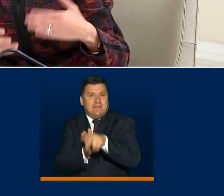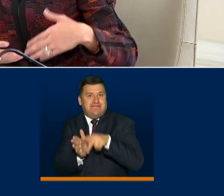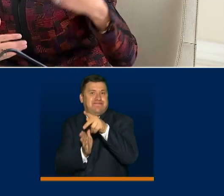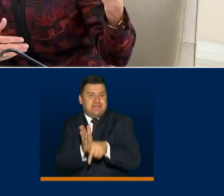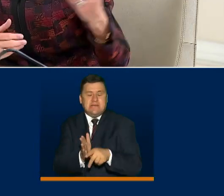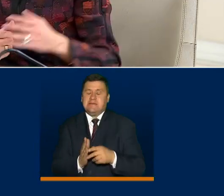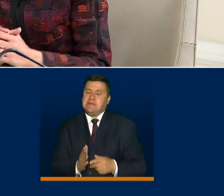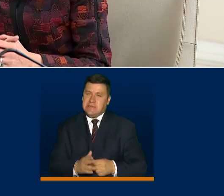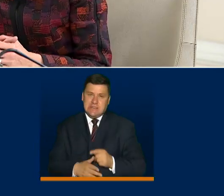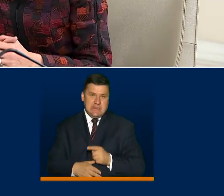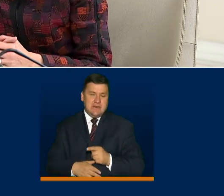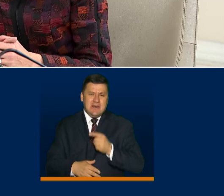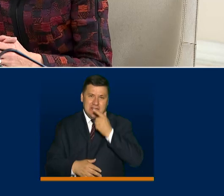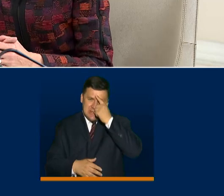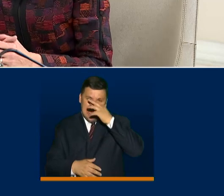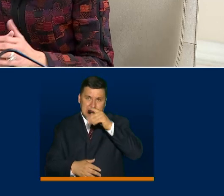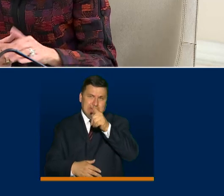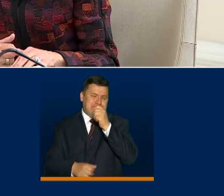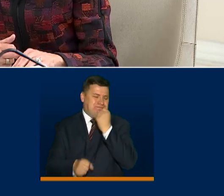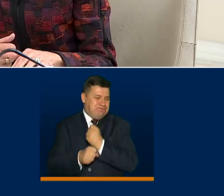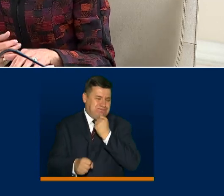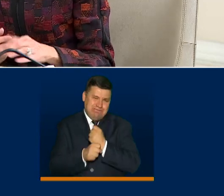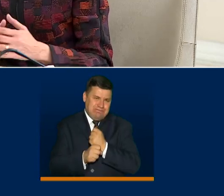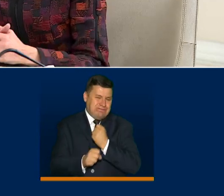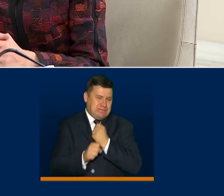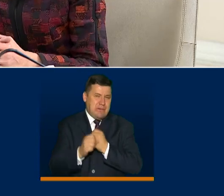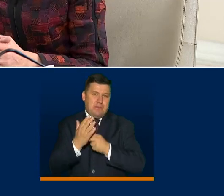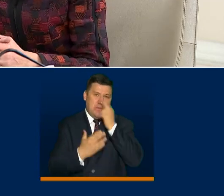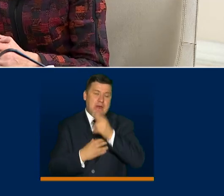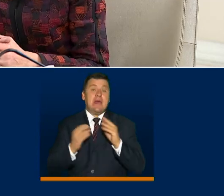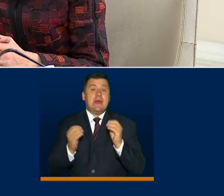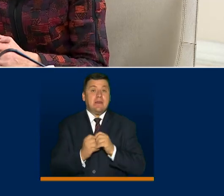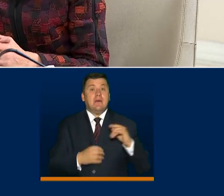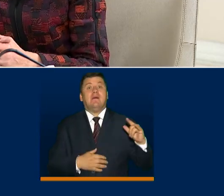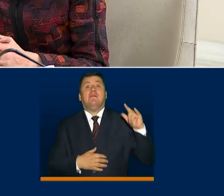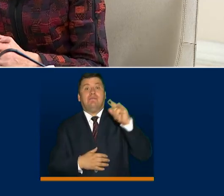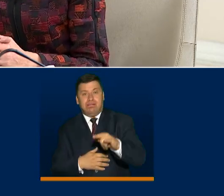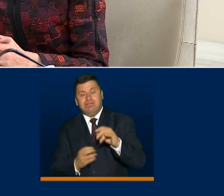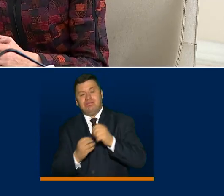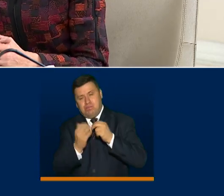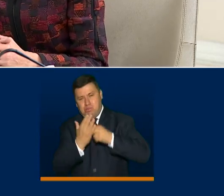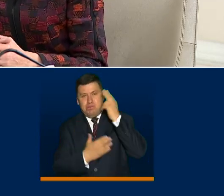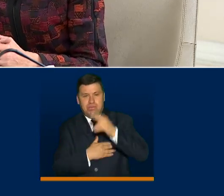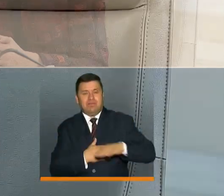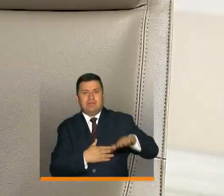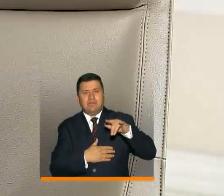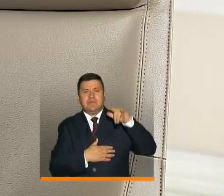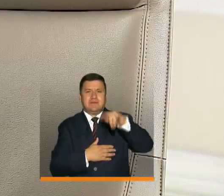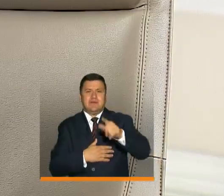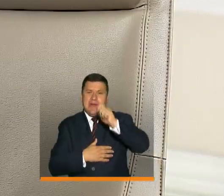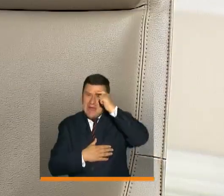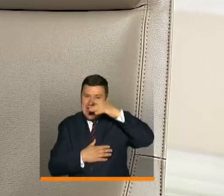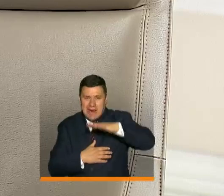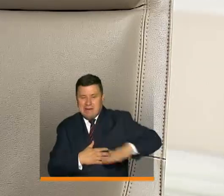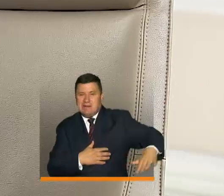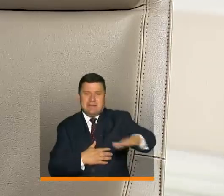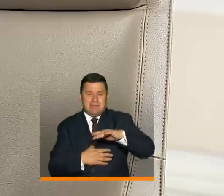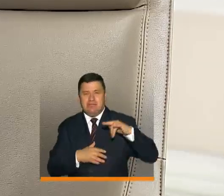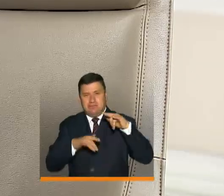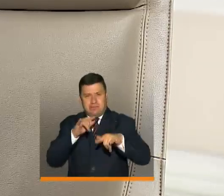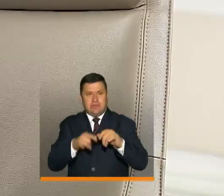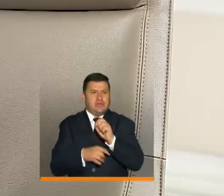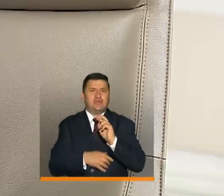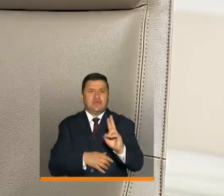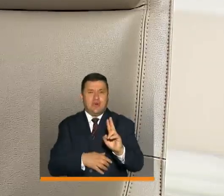al que tiene Chiriguaná-Santa Marta, e igualmente tiene proyectos aeroportuarios donde están el aeropuerto de Cartagena, los aeropuertos